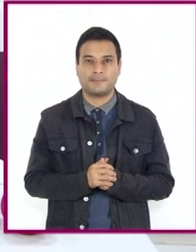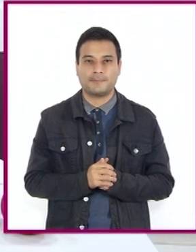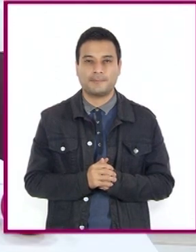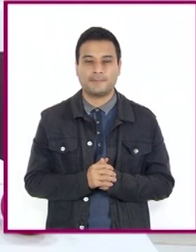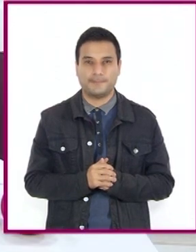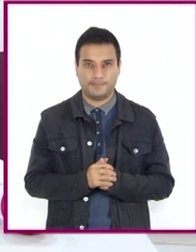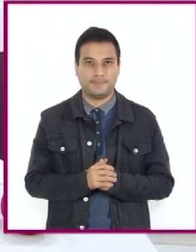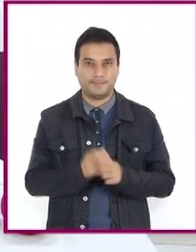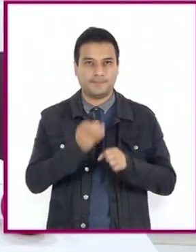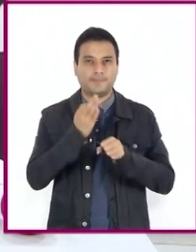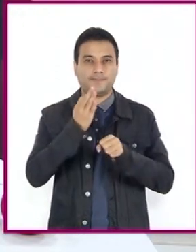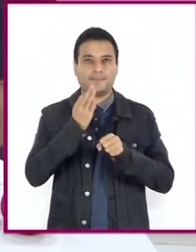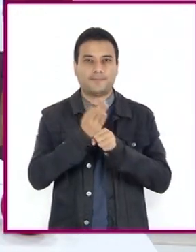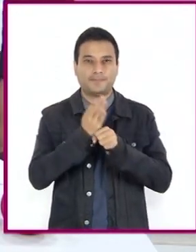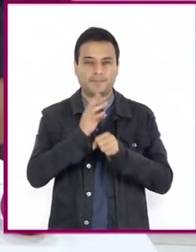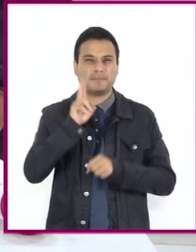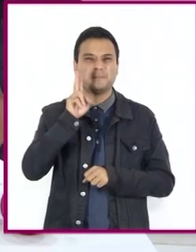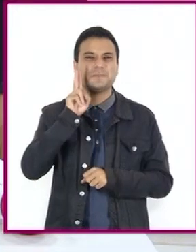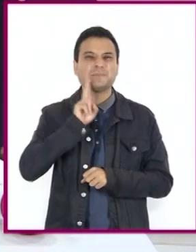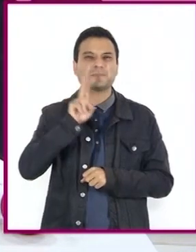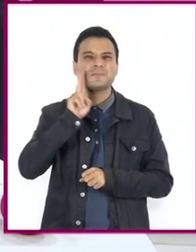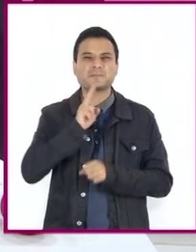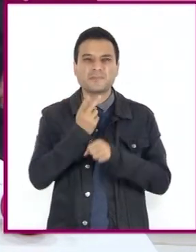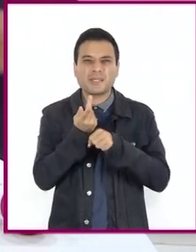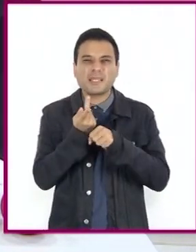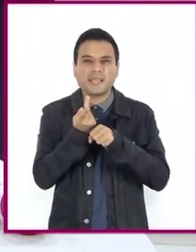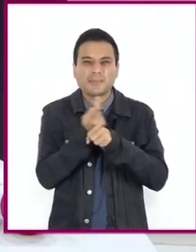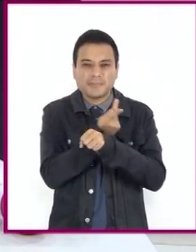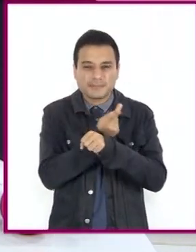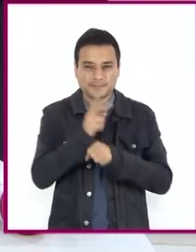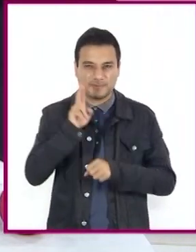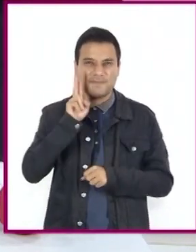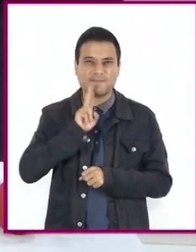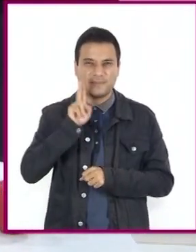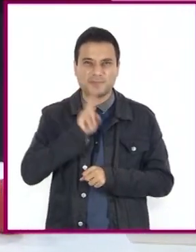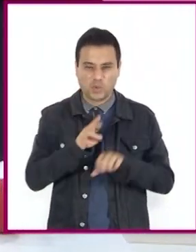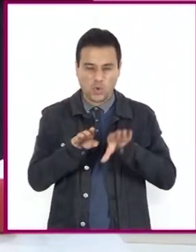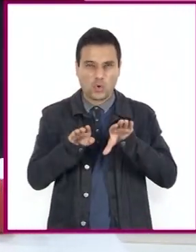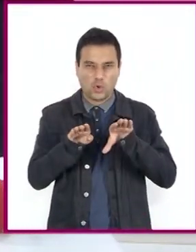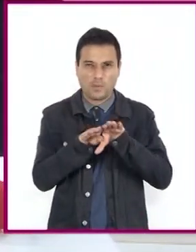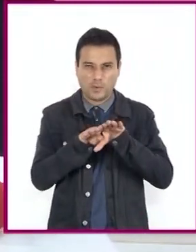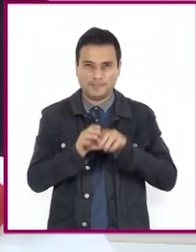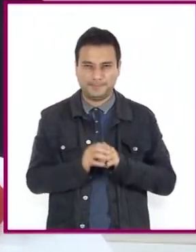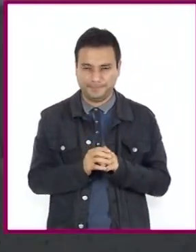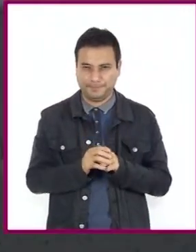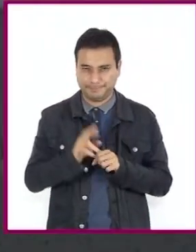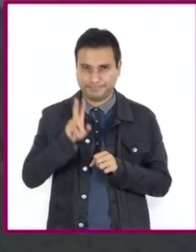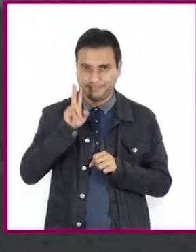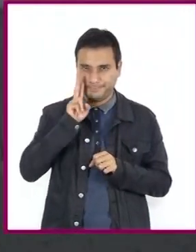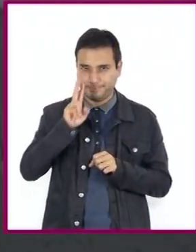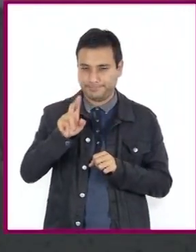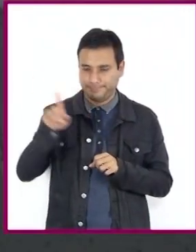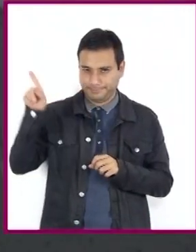Vamos a ver qué sucede en el momento en el que vamos a dejar caer el carbonato de calcio.